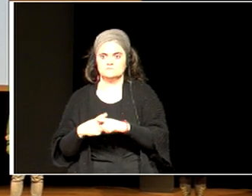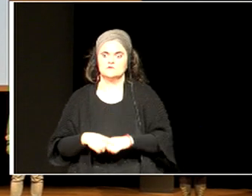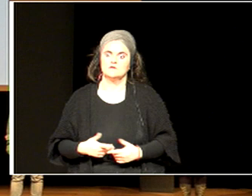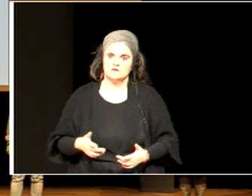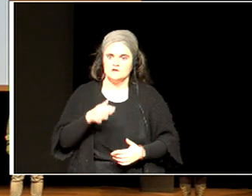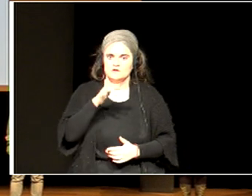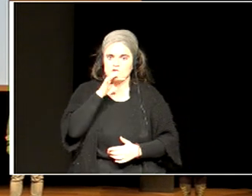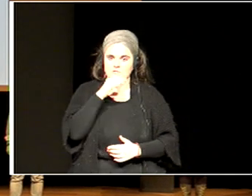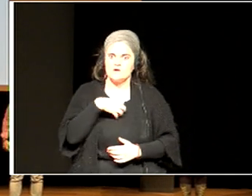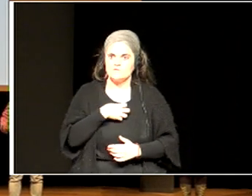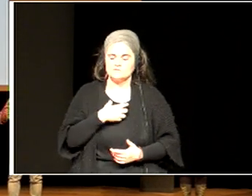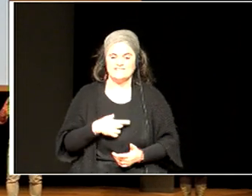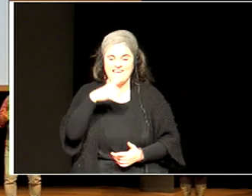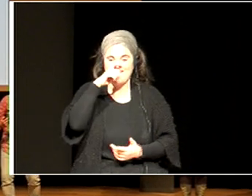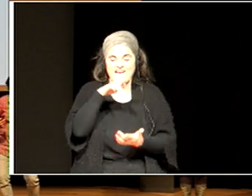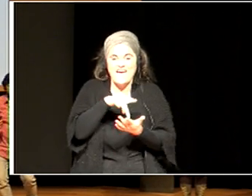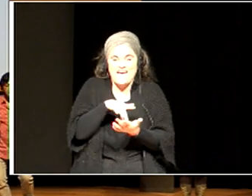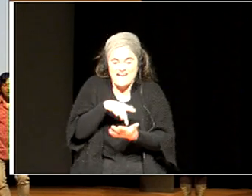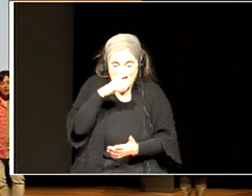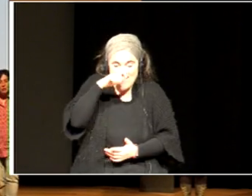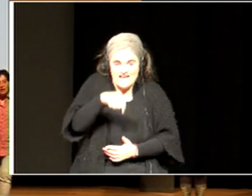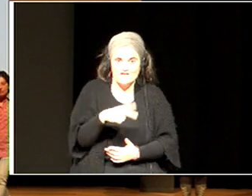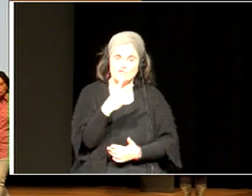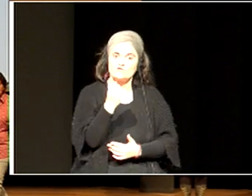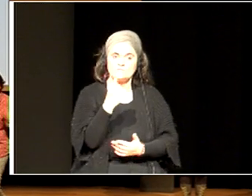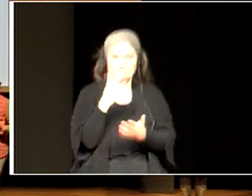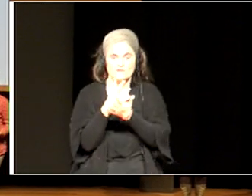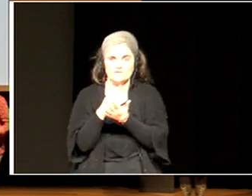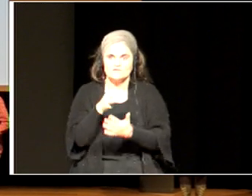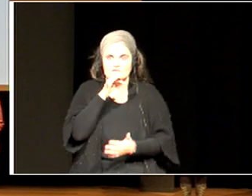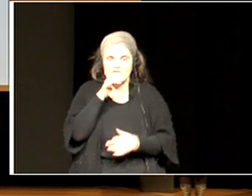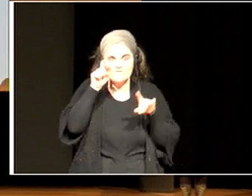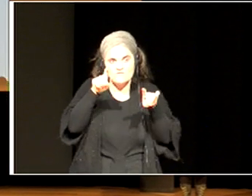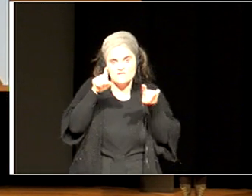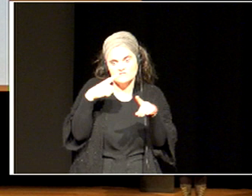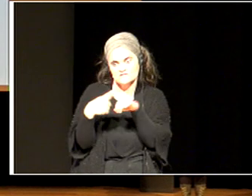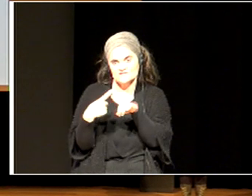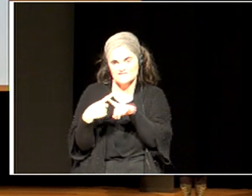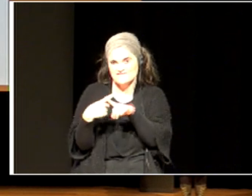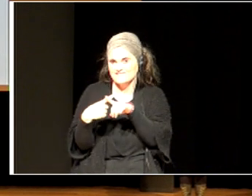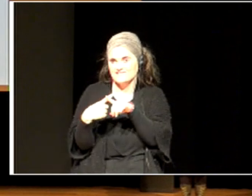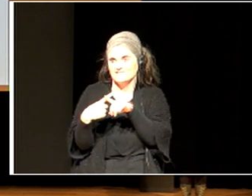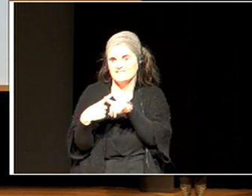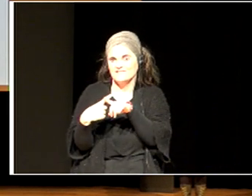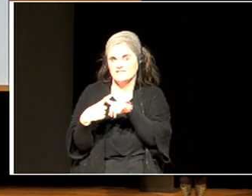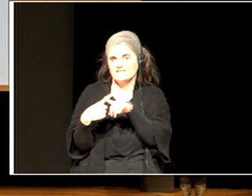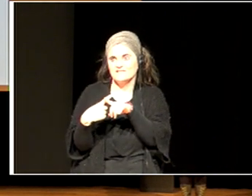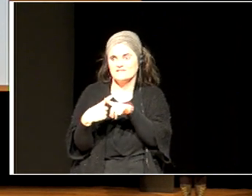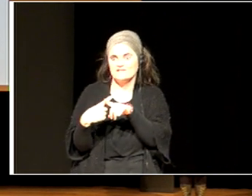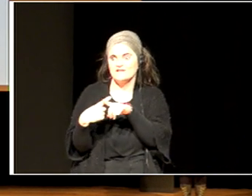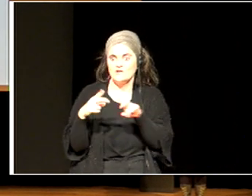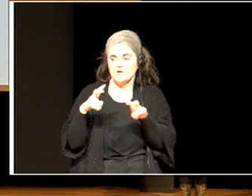2019 y todavía es un tema fastidiado la educación sexual de nuestras nuevas generaciones